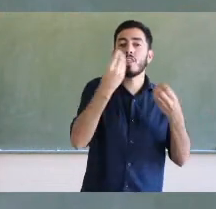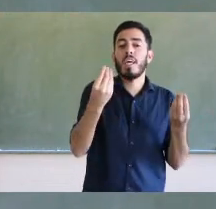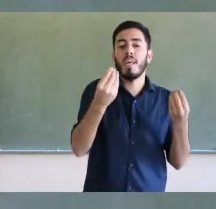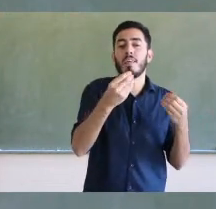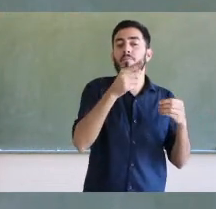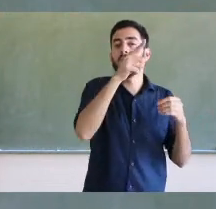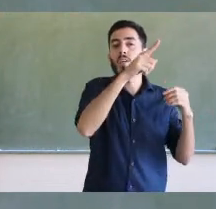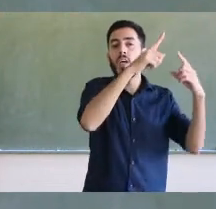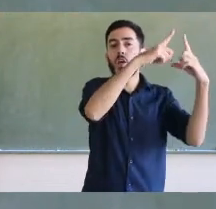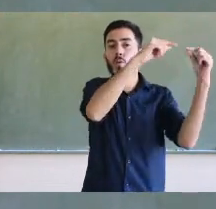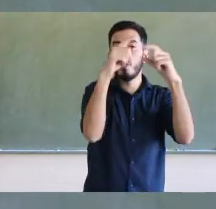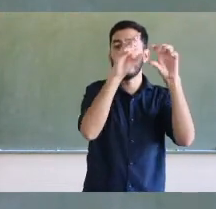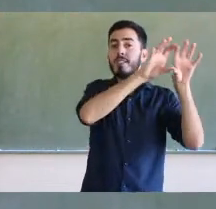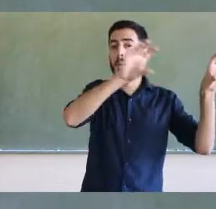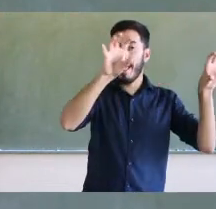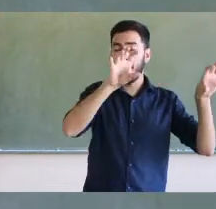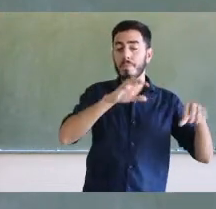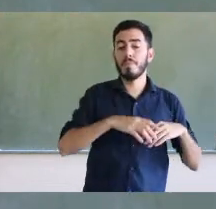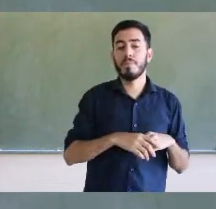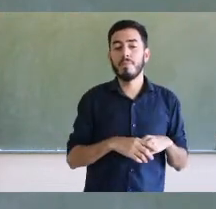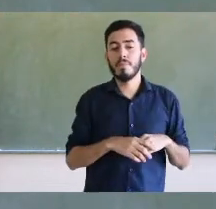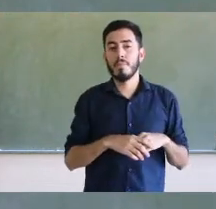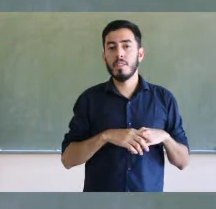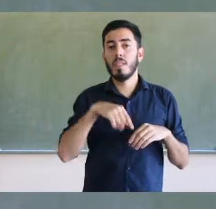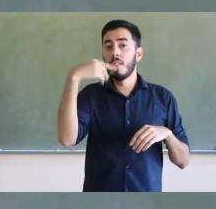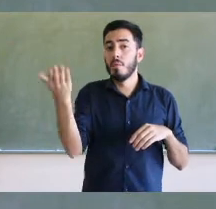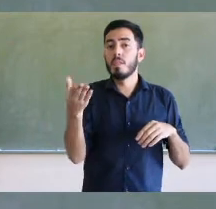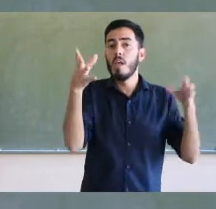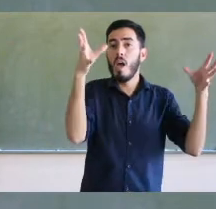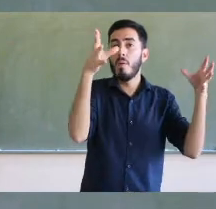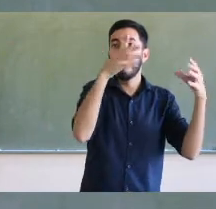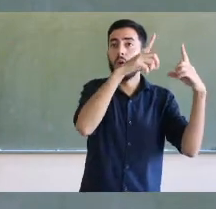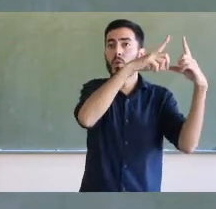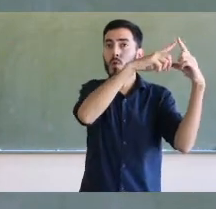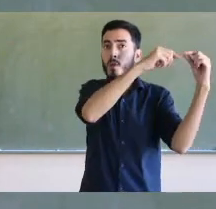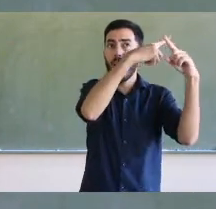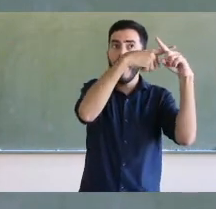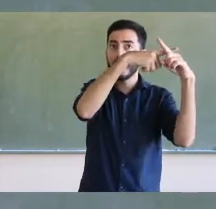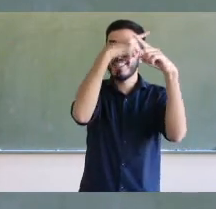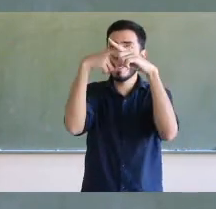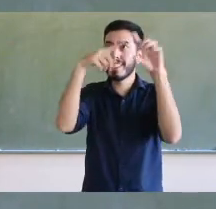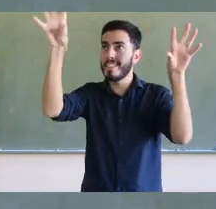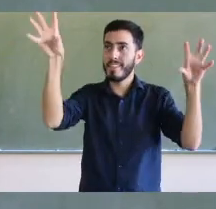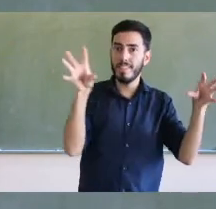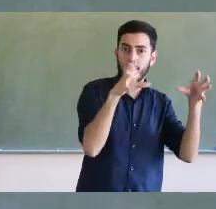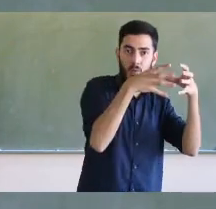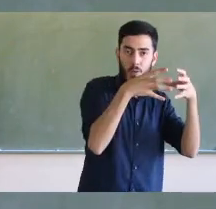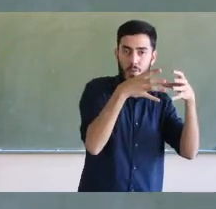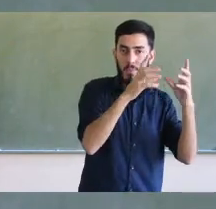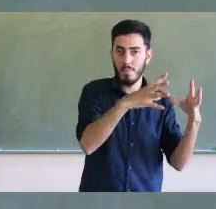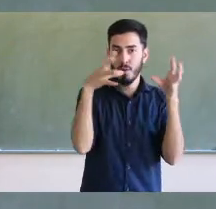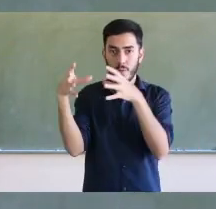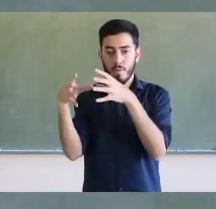denominador para cada uno de los términos. Agrupamos los términos semejantes, es decir, en este caso los que tienen x y en este